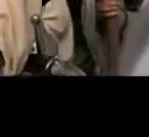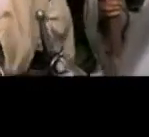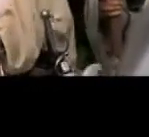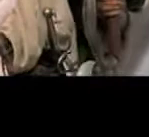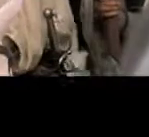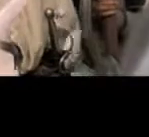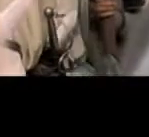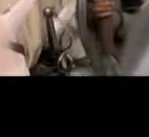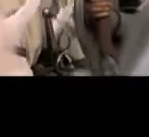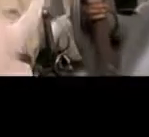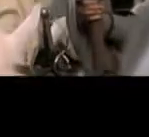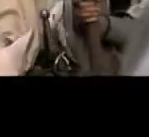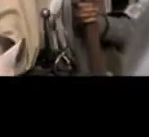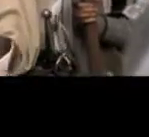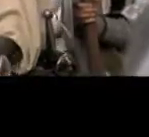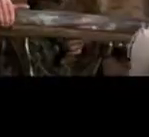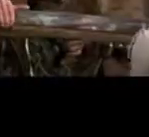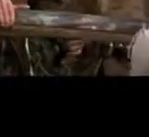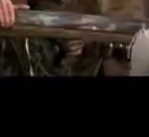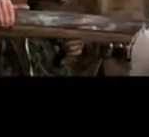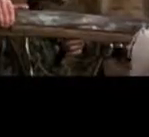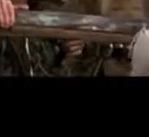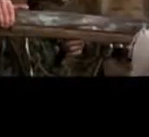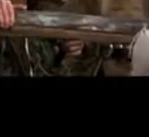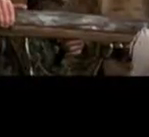De lujo es la tal Inés de Atienza.